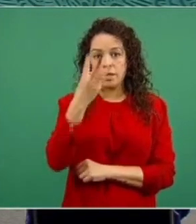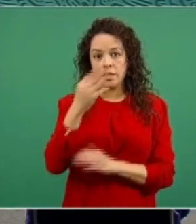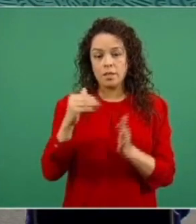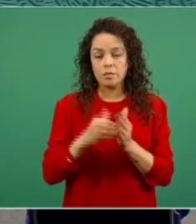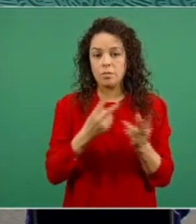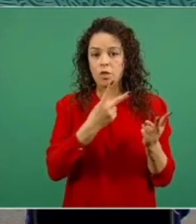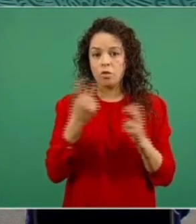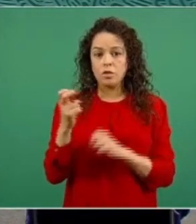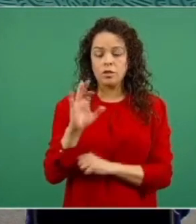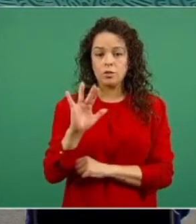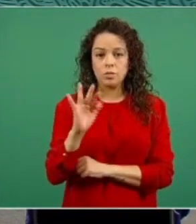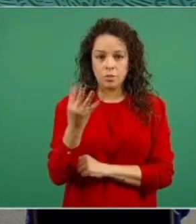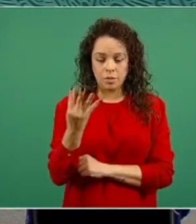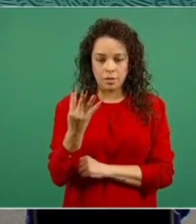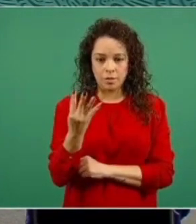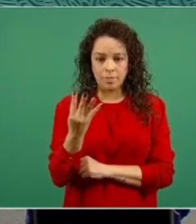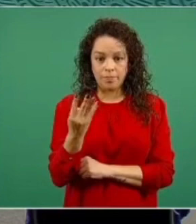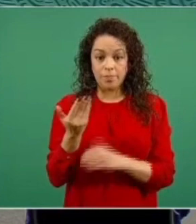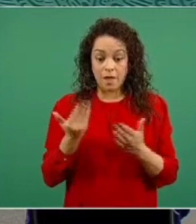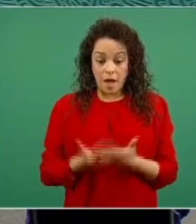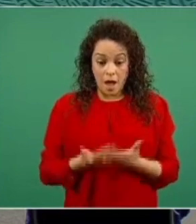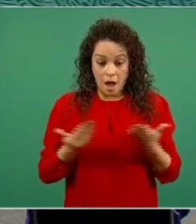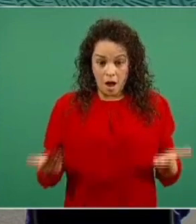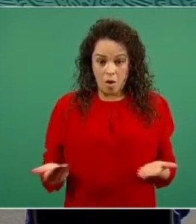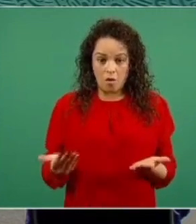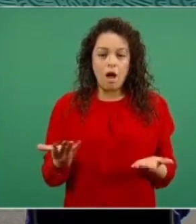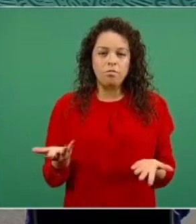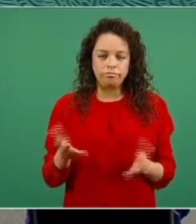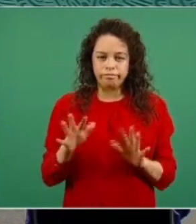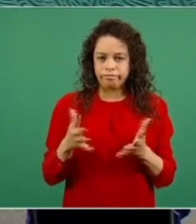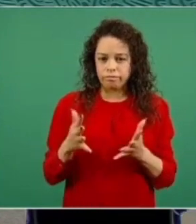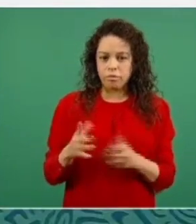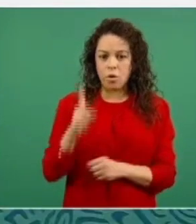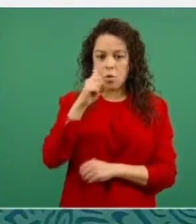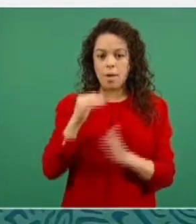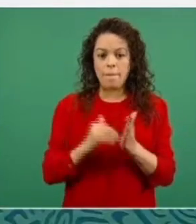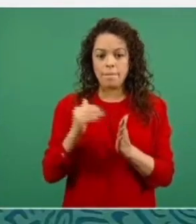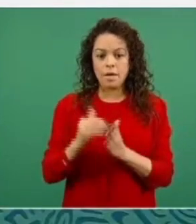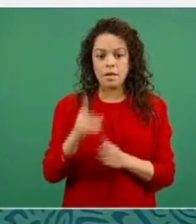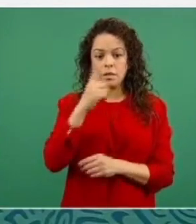1.143.254. Y los casos estimados al día de hoy son